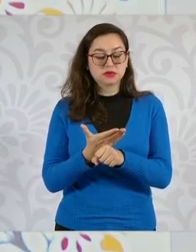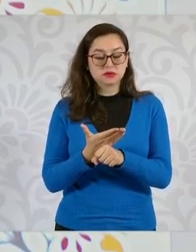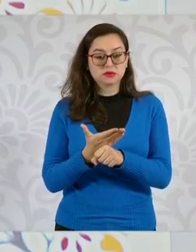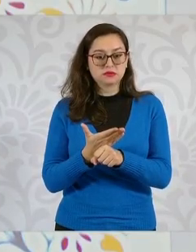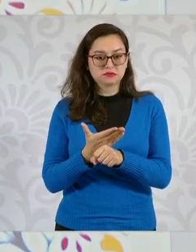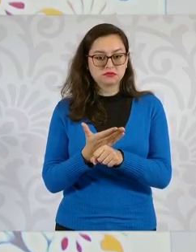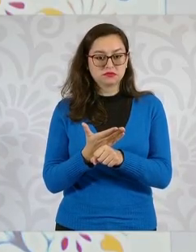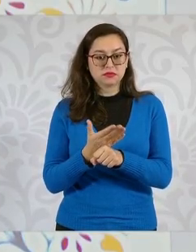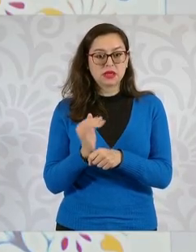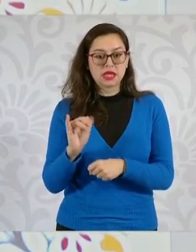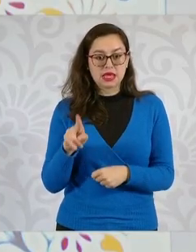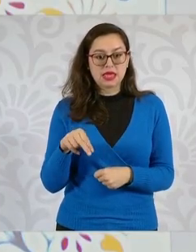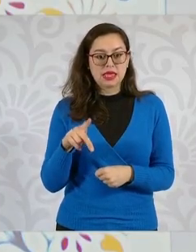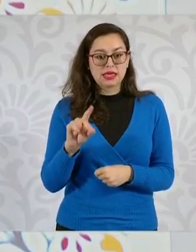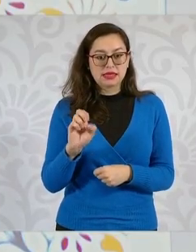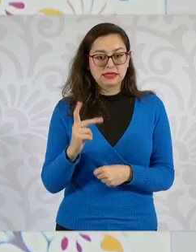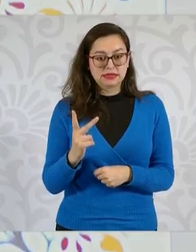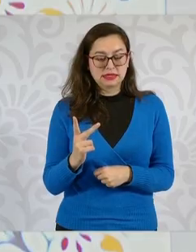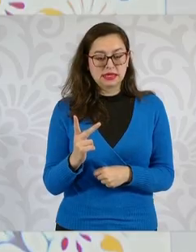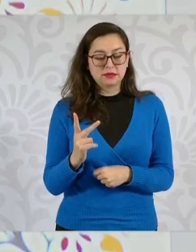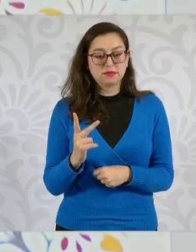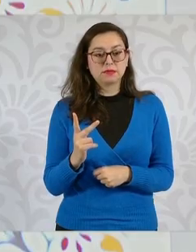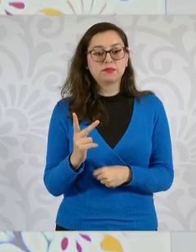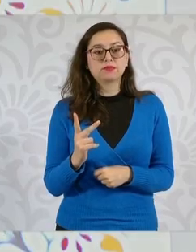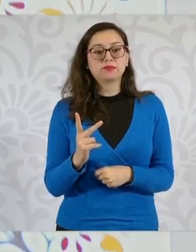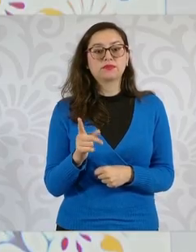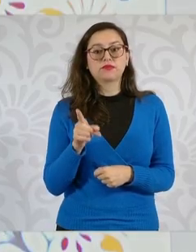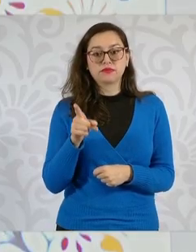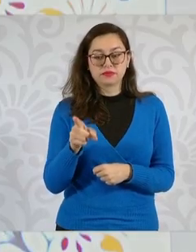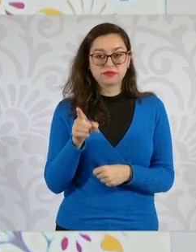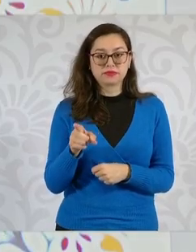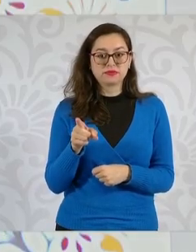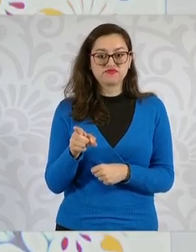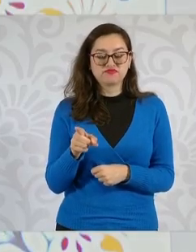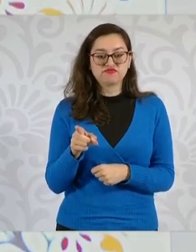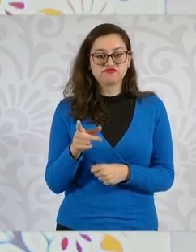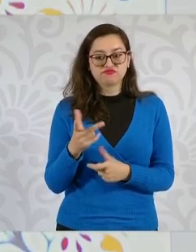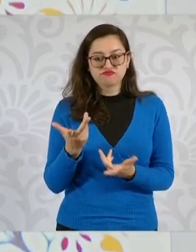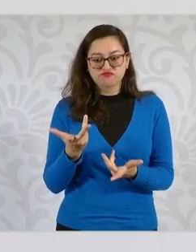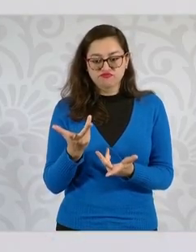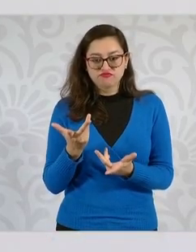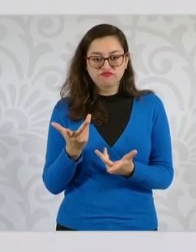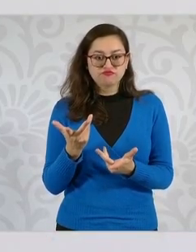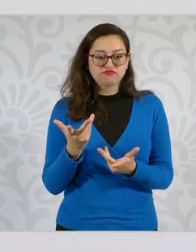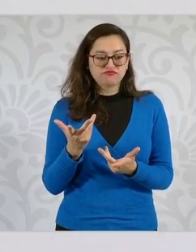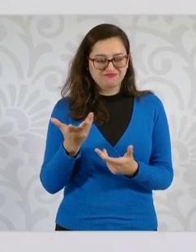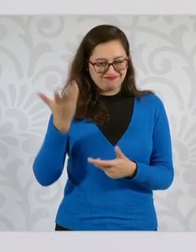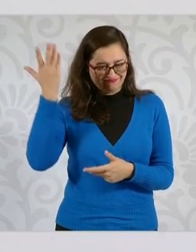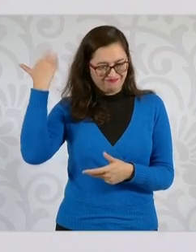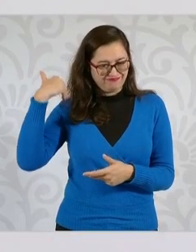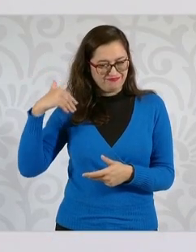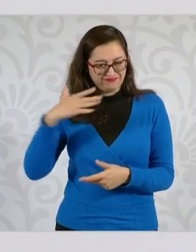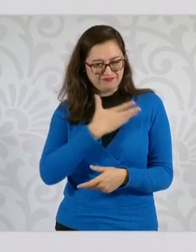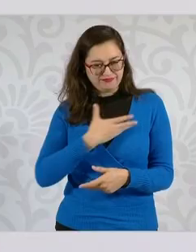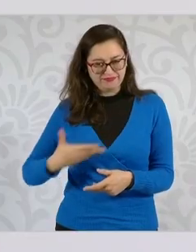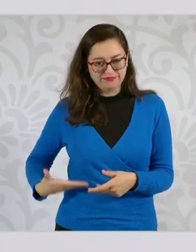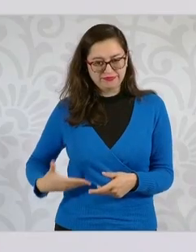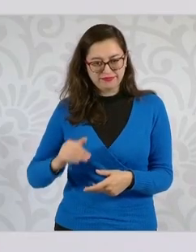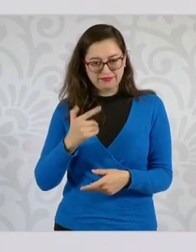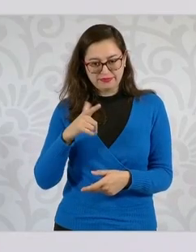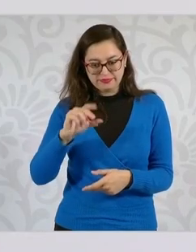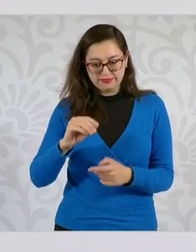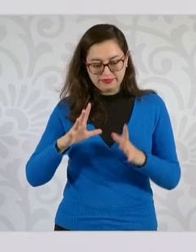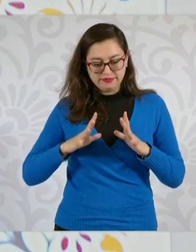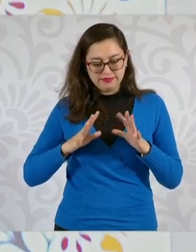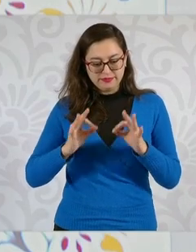devolverle al pueblo lo robado es la institución que el presidente orientó y además